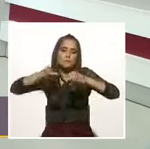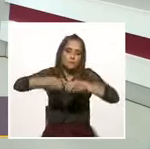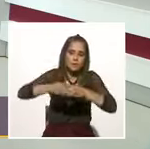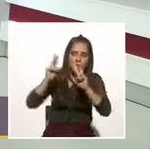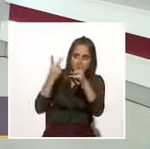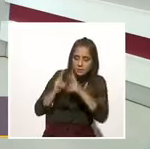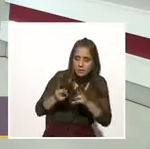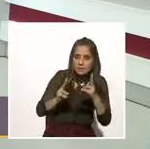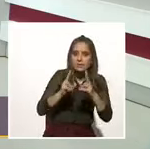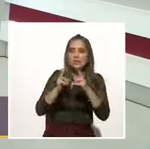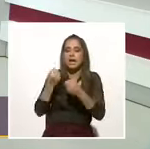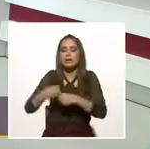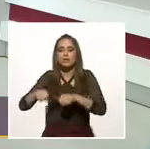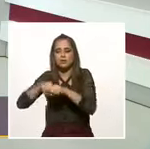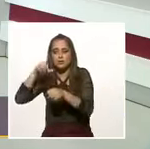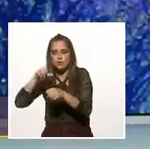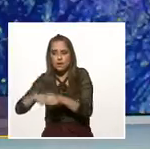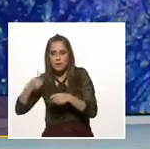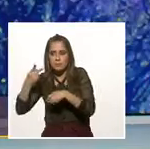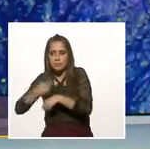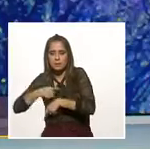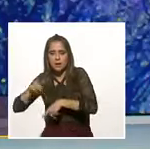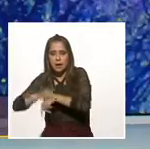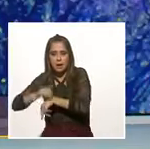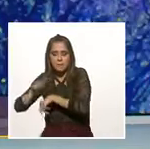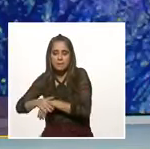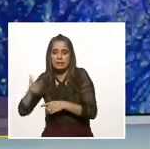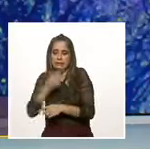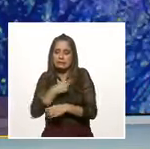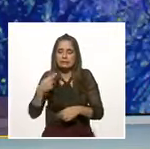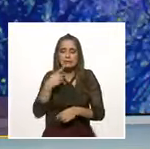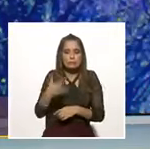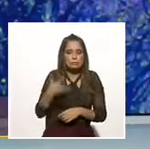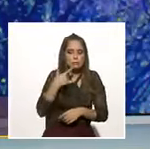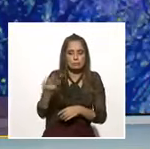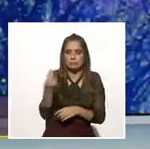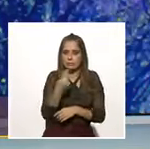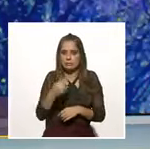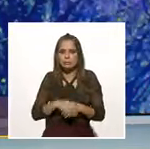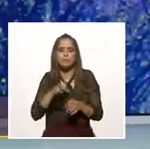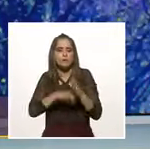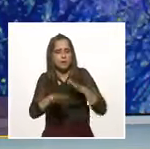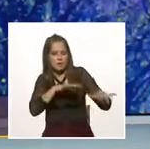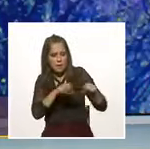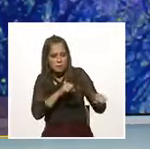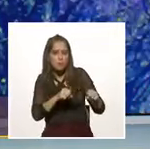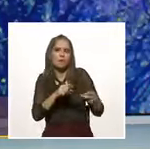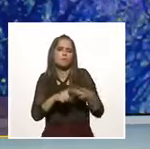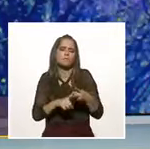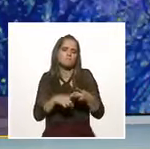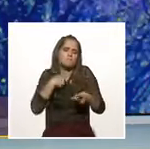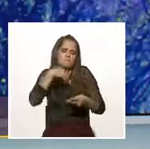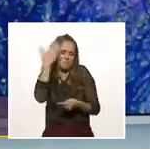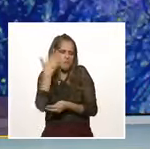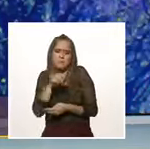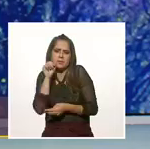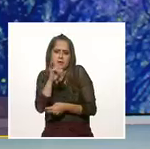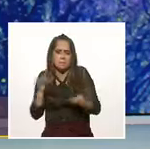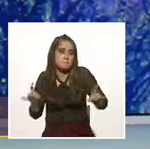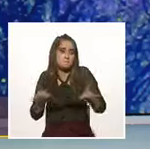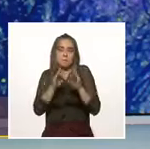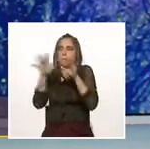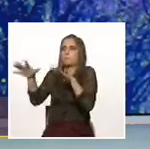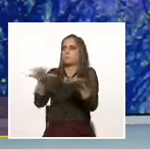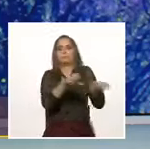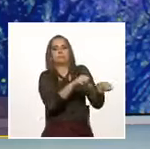y social. Justo eso te iba a decir, y ante situaciones, por ejemplo, porque me queda muy claro, ante un terremoto, un temblor, es una cosa que pasa súbitamente,